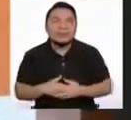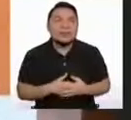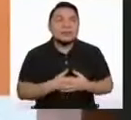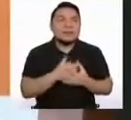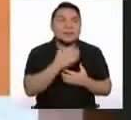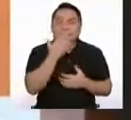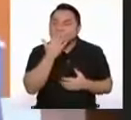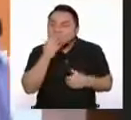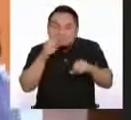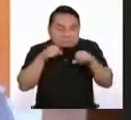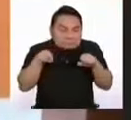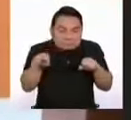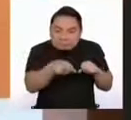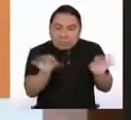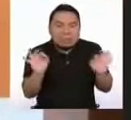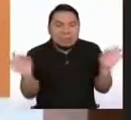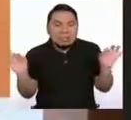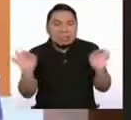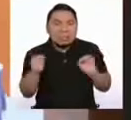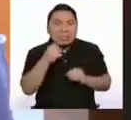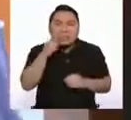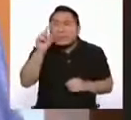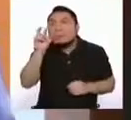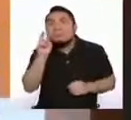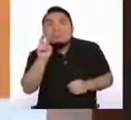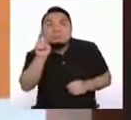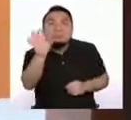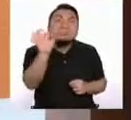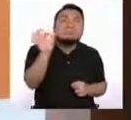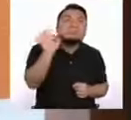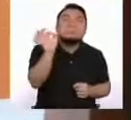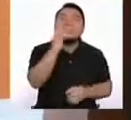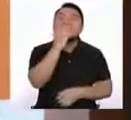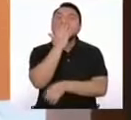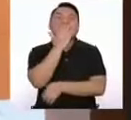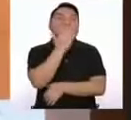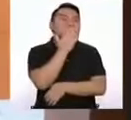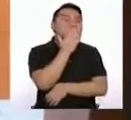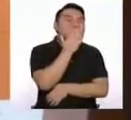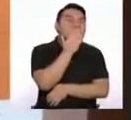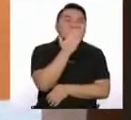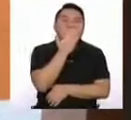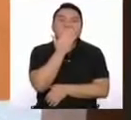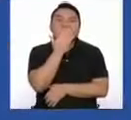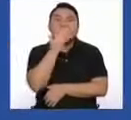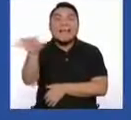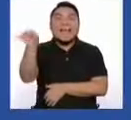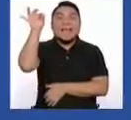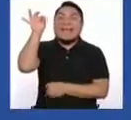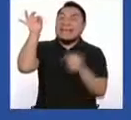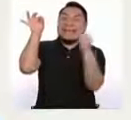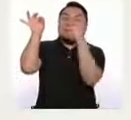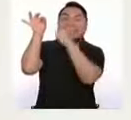A ti no es tan apicabón. ¡No apicabón! ¡Lo encontré!